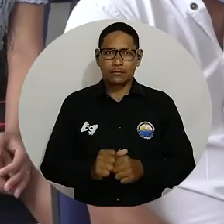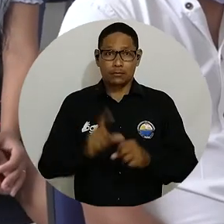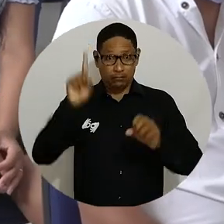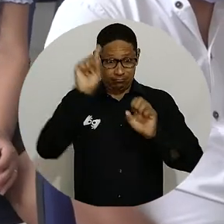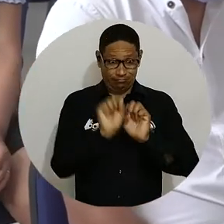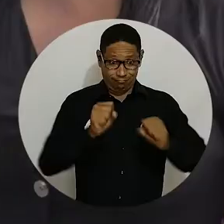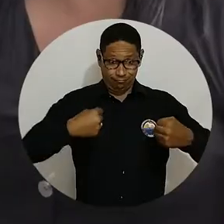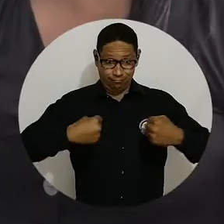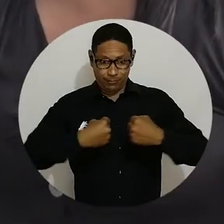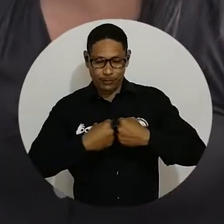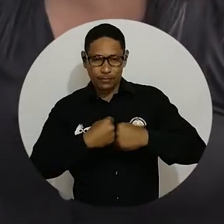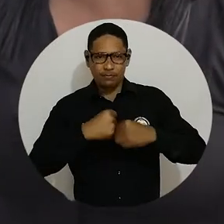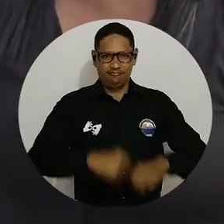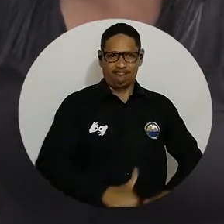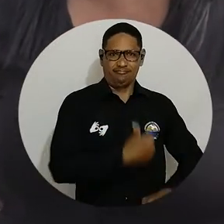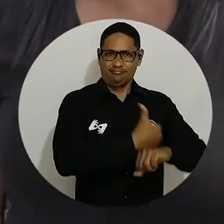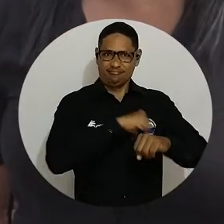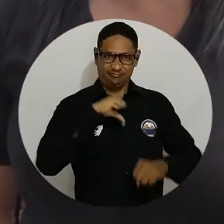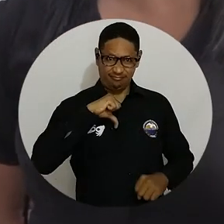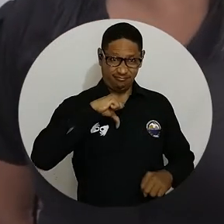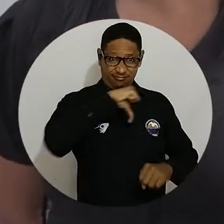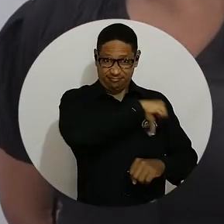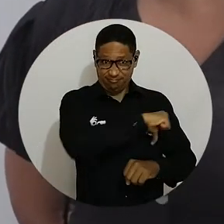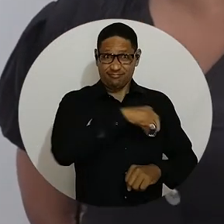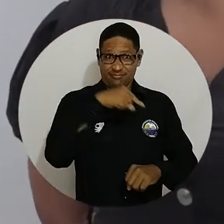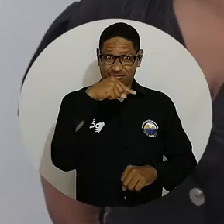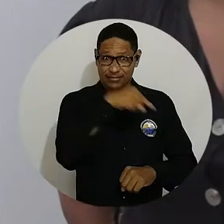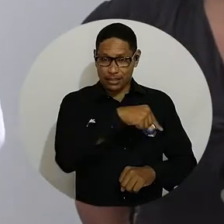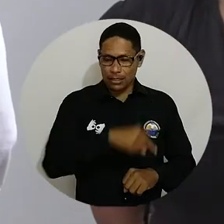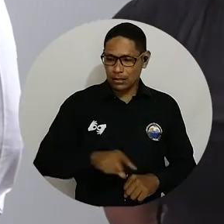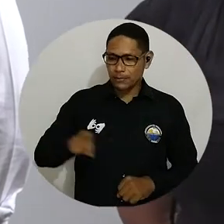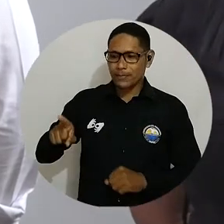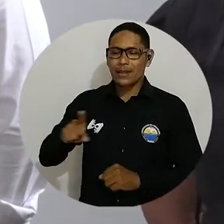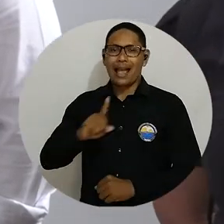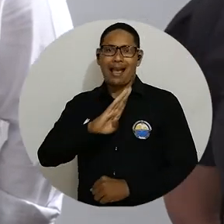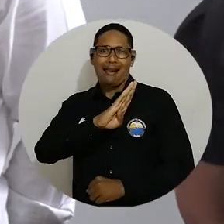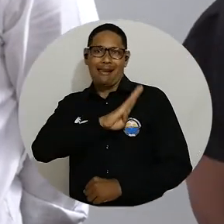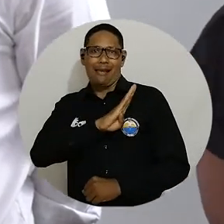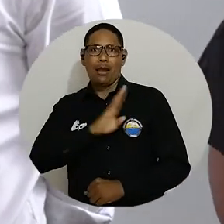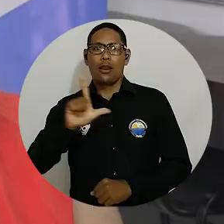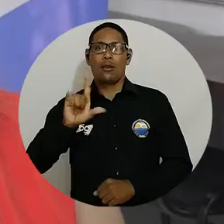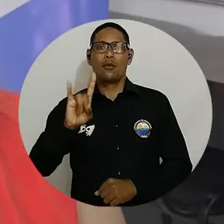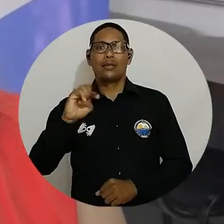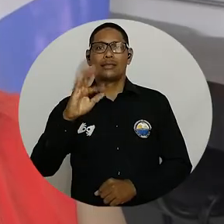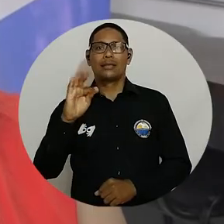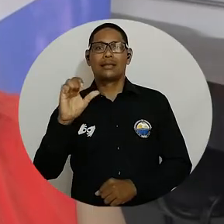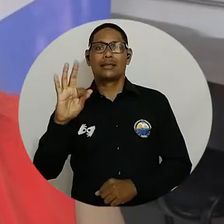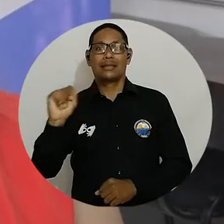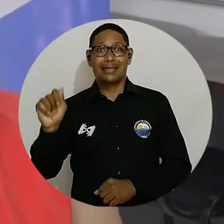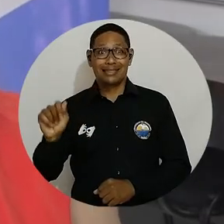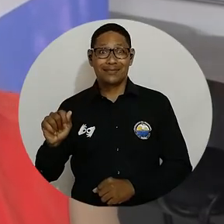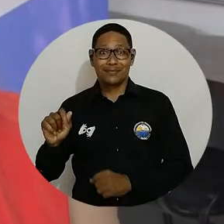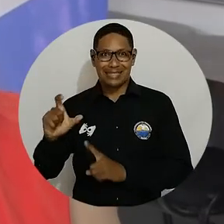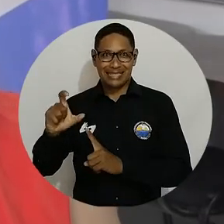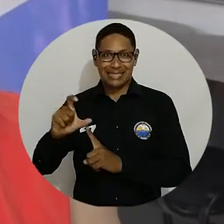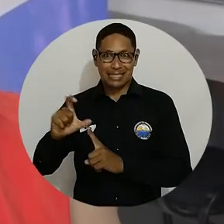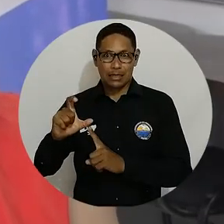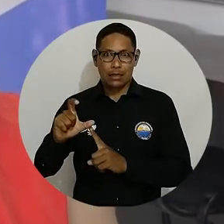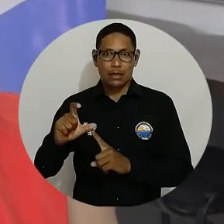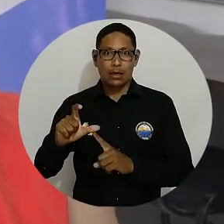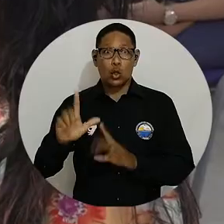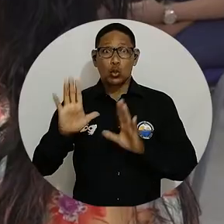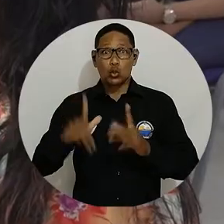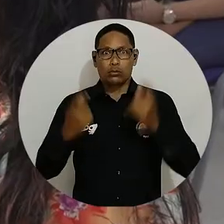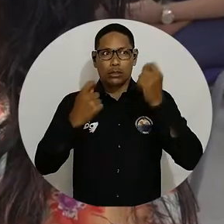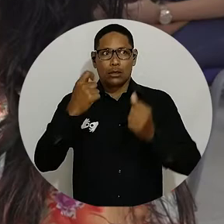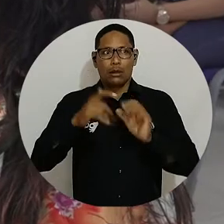alianza suscrita entre el doctor Pablo Vera Salazar, rector de la Alma Mater, y el alcalde Luis Tete Samper, se alivia la carga económica de los